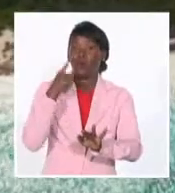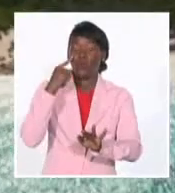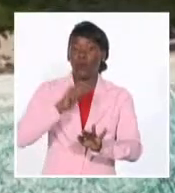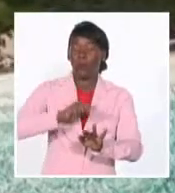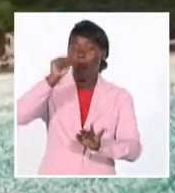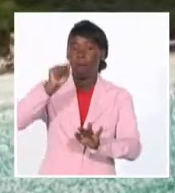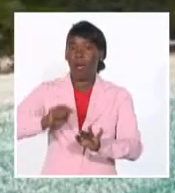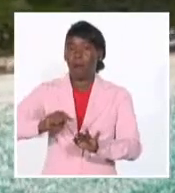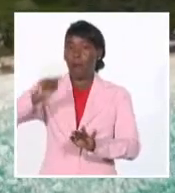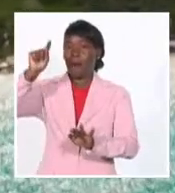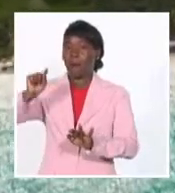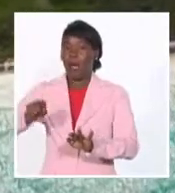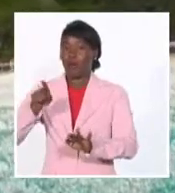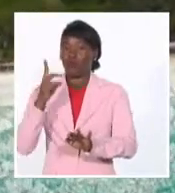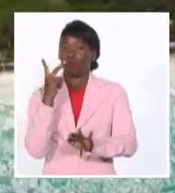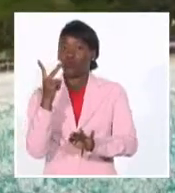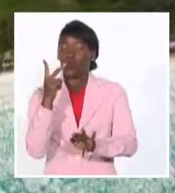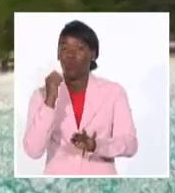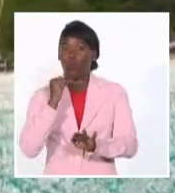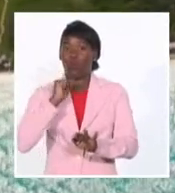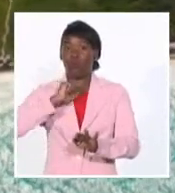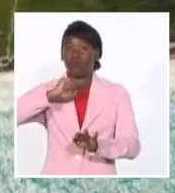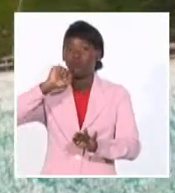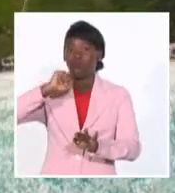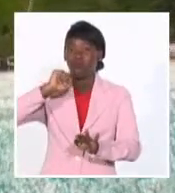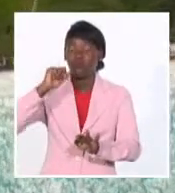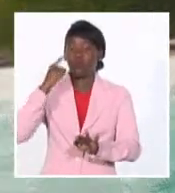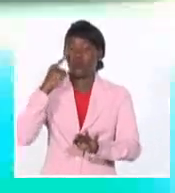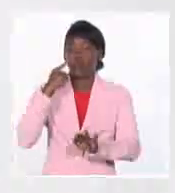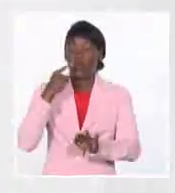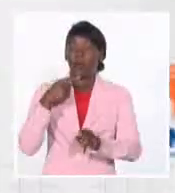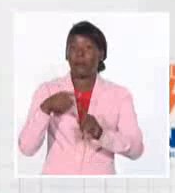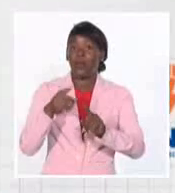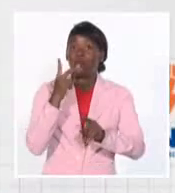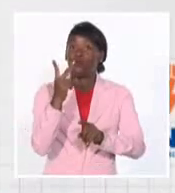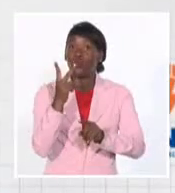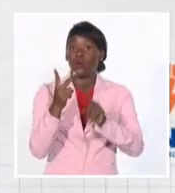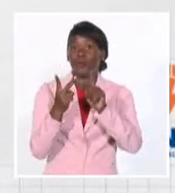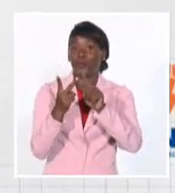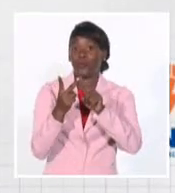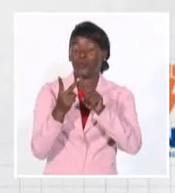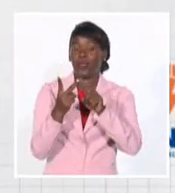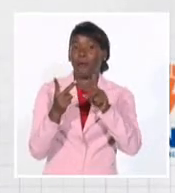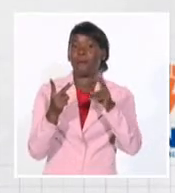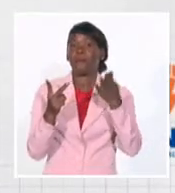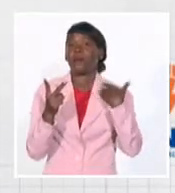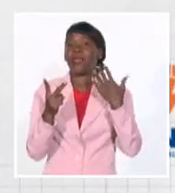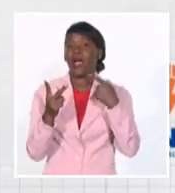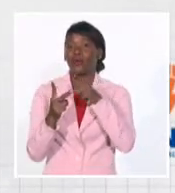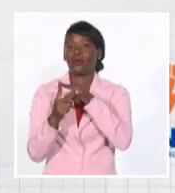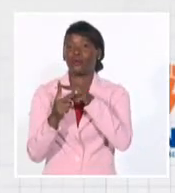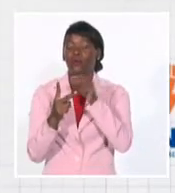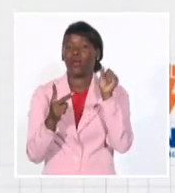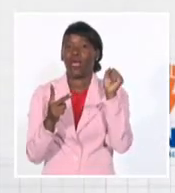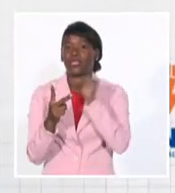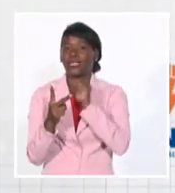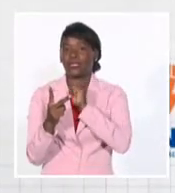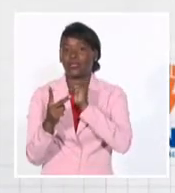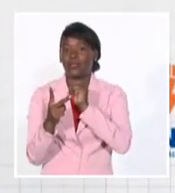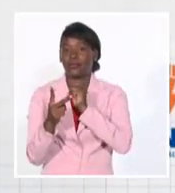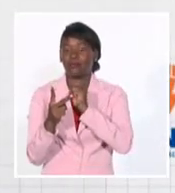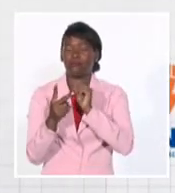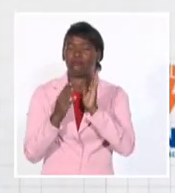curvas característicos, verano e invierno. En los meses de julio y agosto, el momento